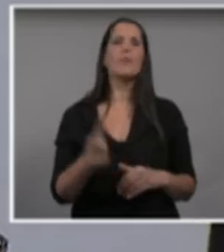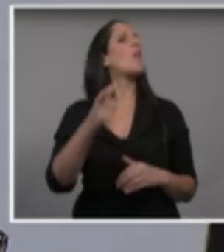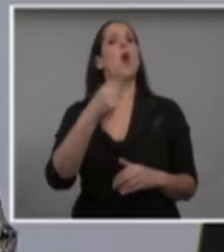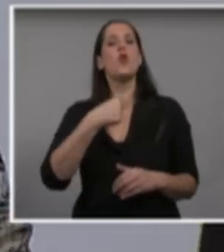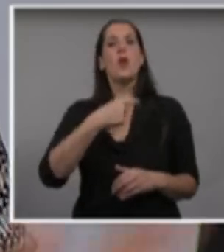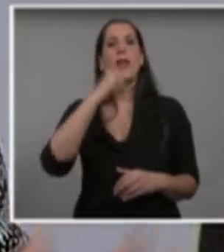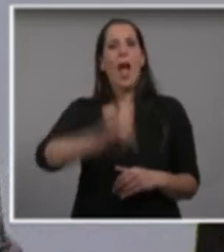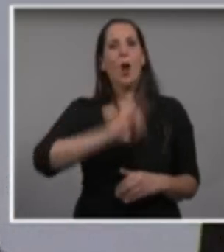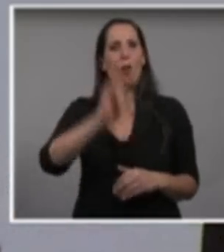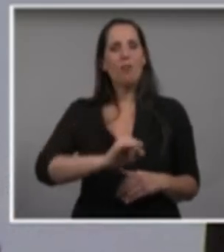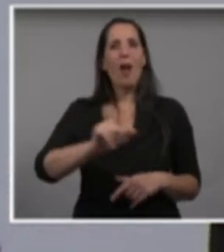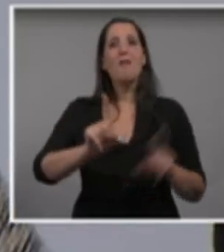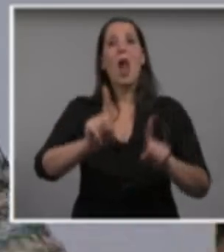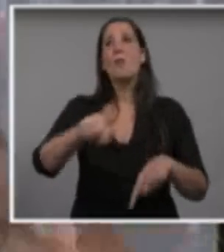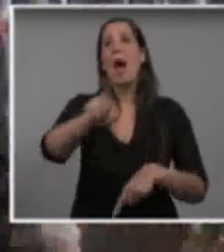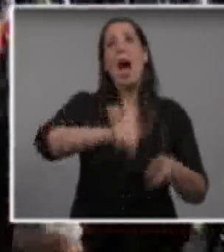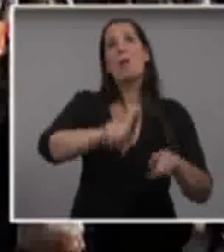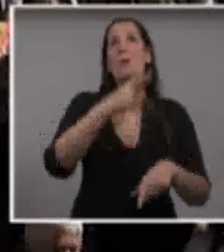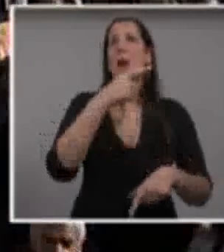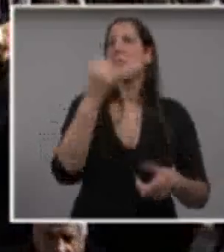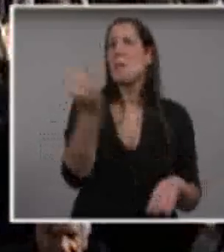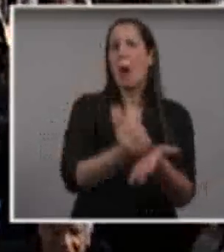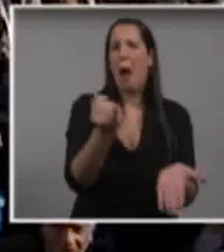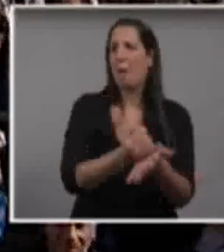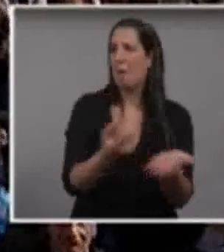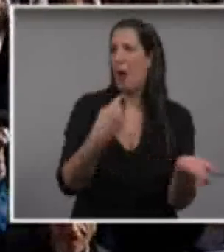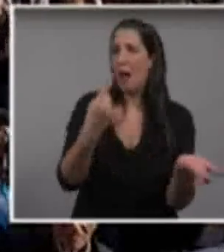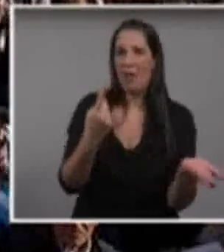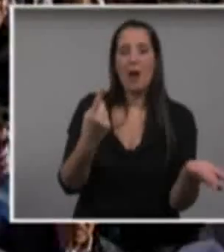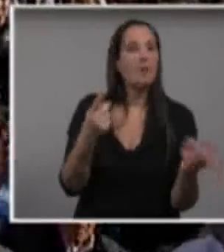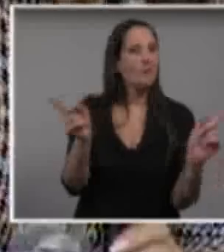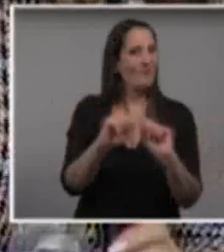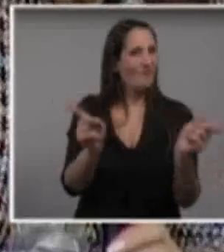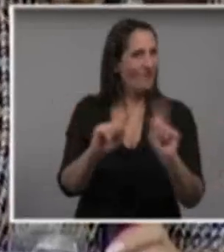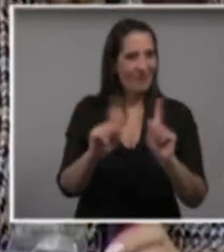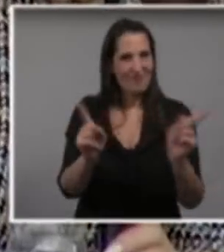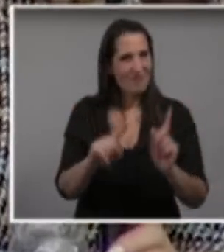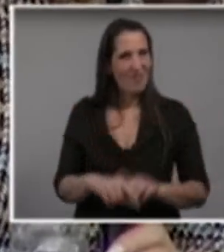Yo se los quería contar. Tal vez a algunos les parezca una tontería. No es una tontería.